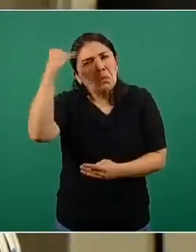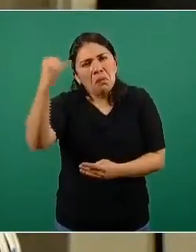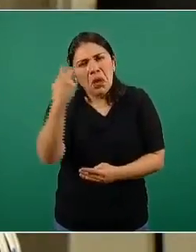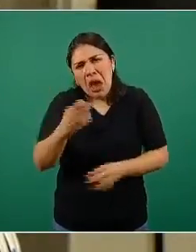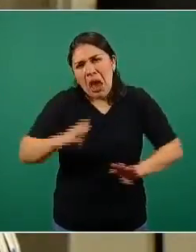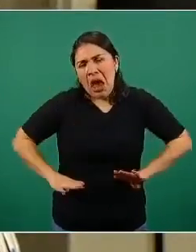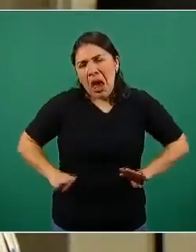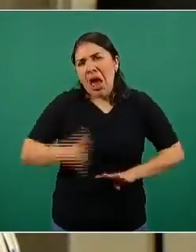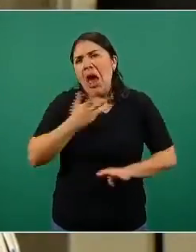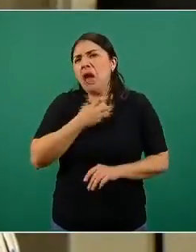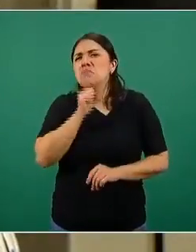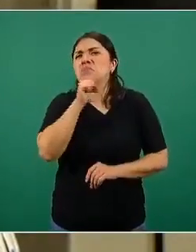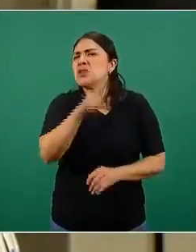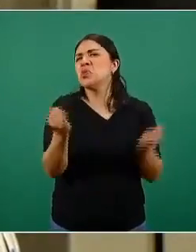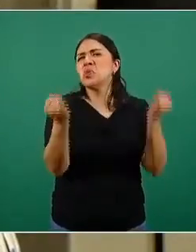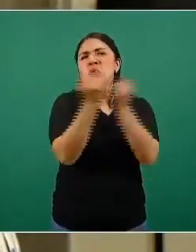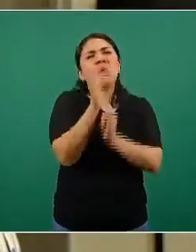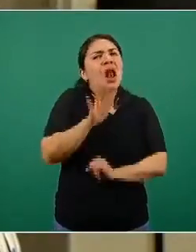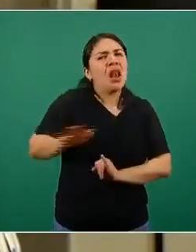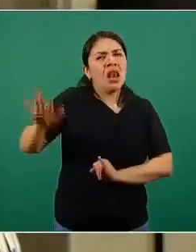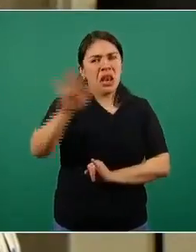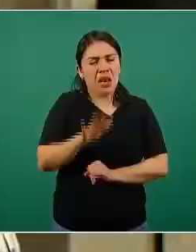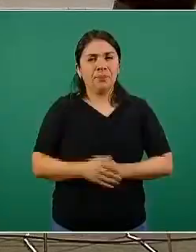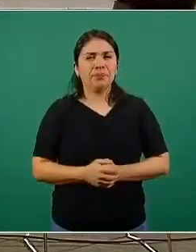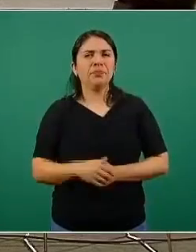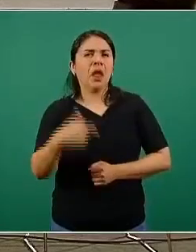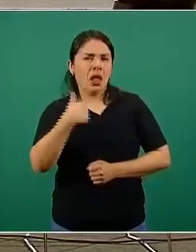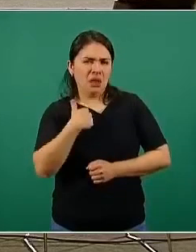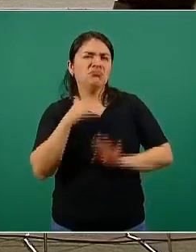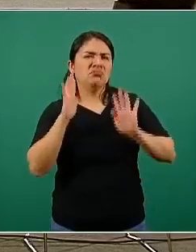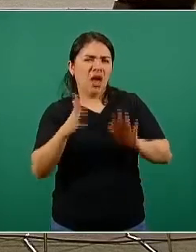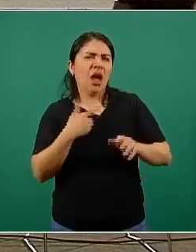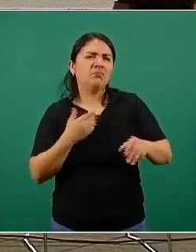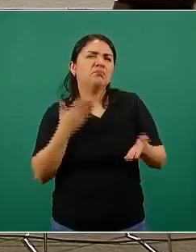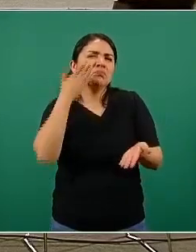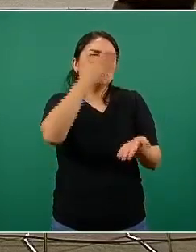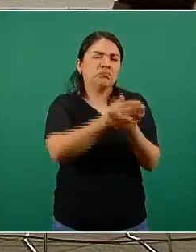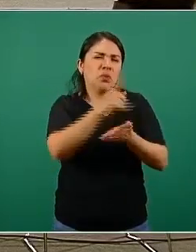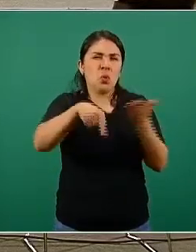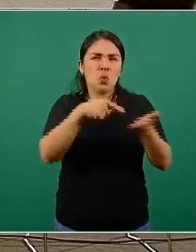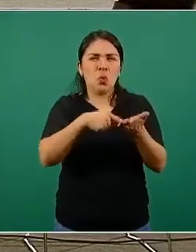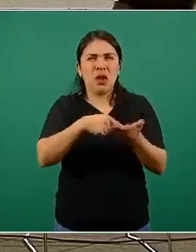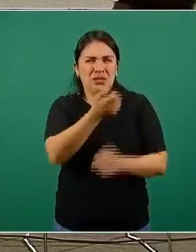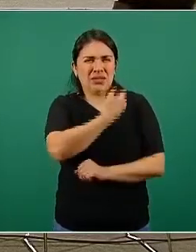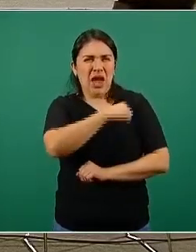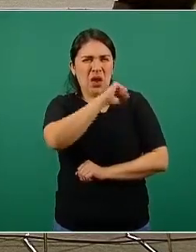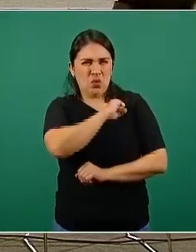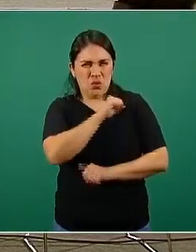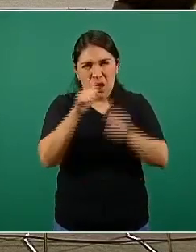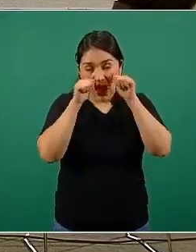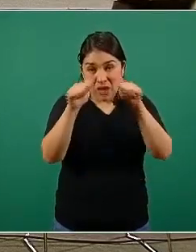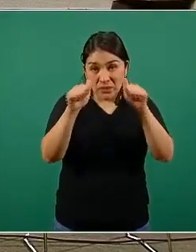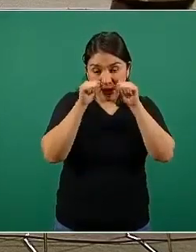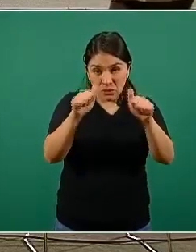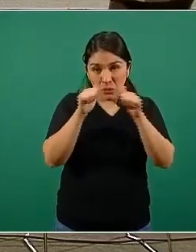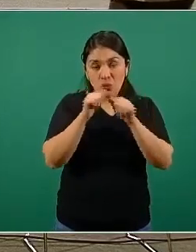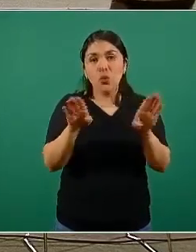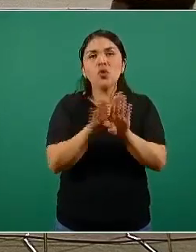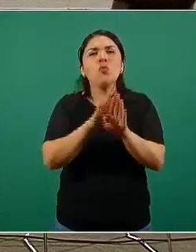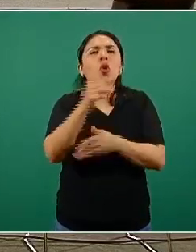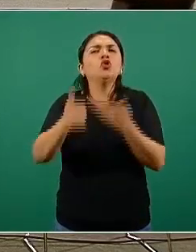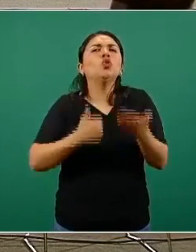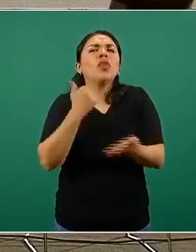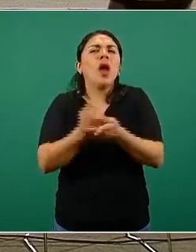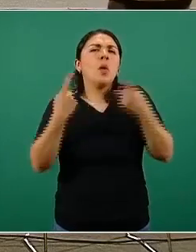circunstancias estarán los demás también. Hemos trabajado con los centros de salud de manera vecinal, de manera